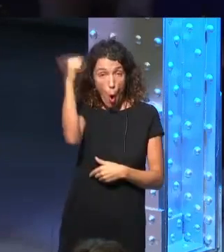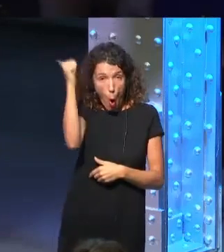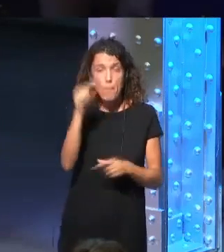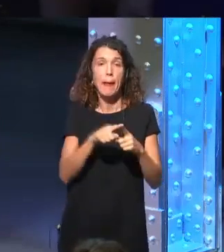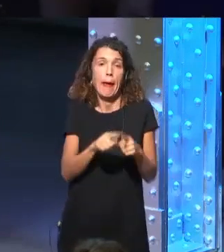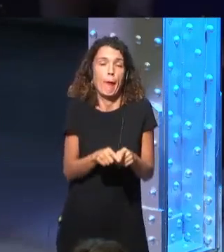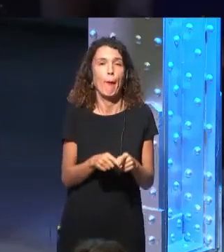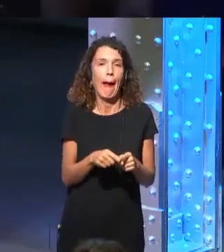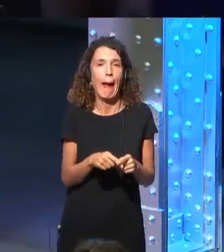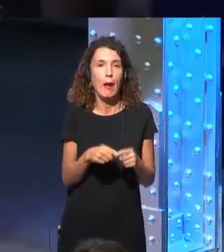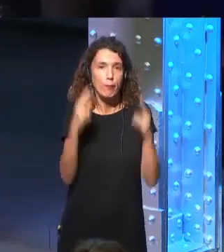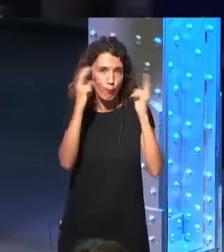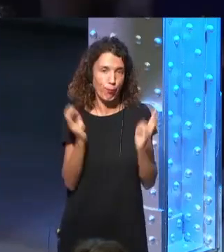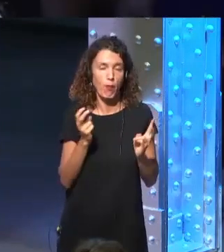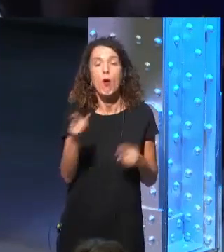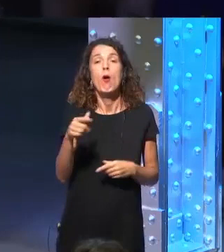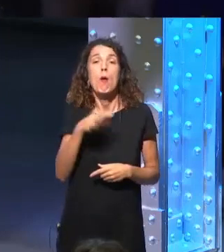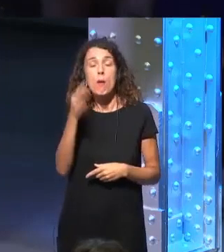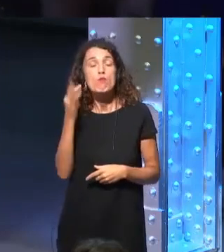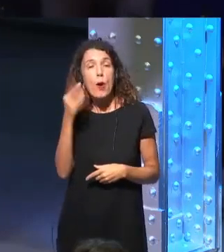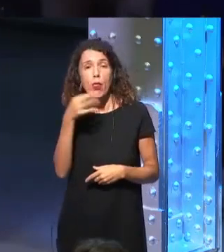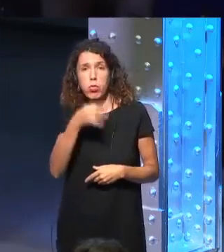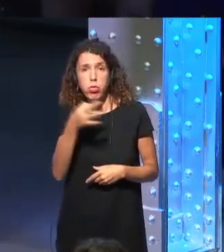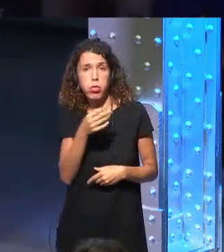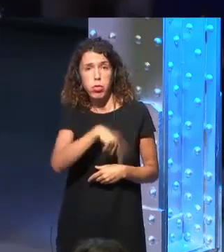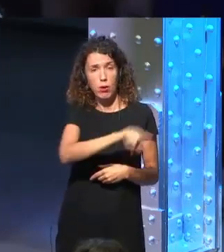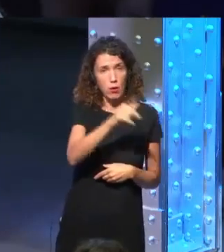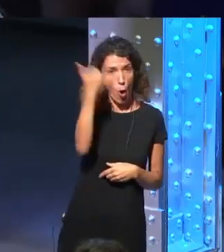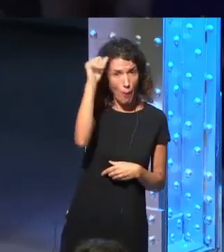muchas veces desconectan el micrófono de las mujeres a las que no quieren escuchar.